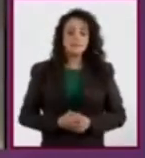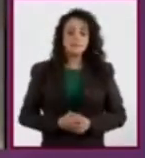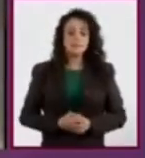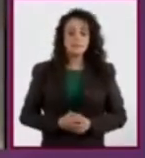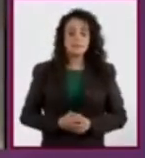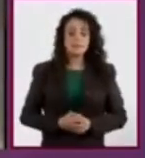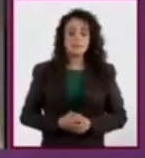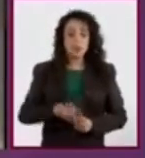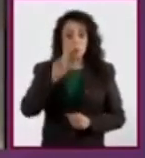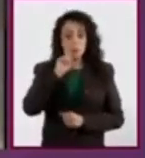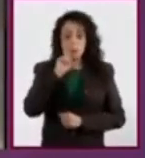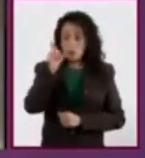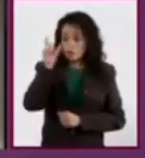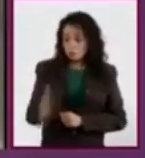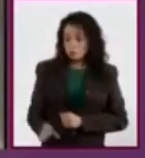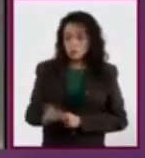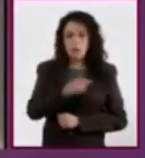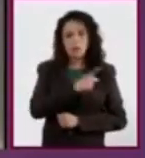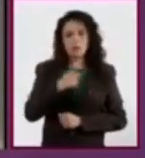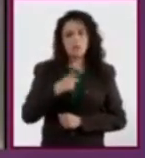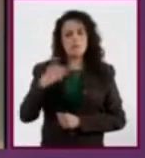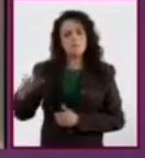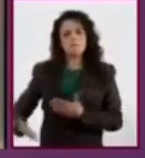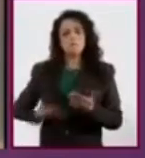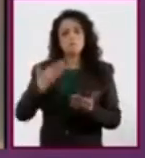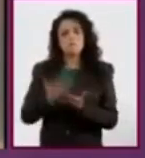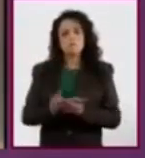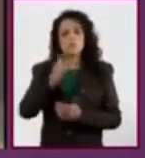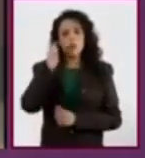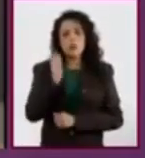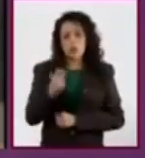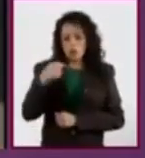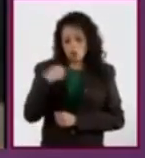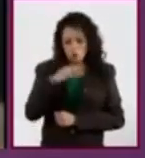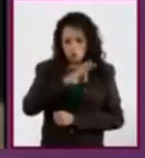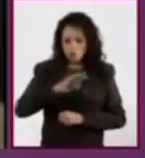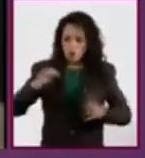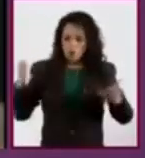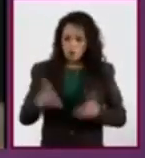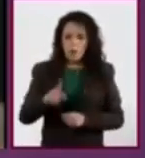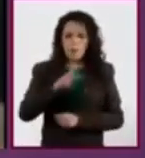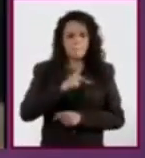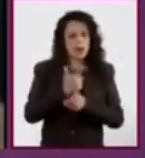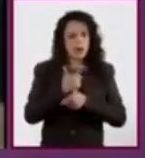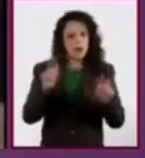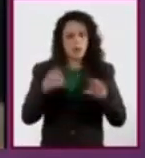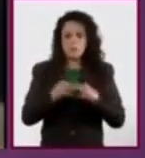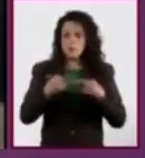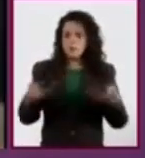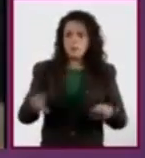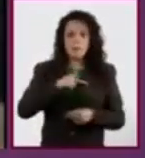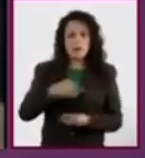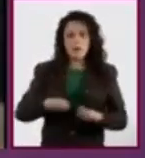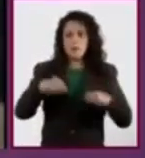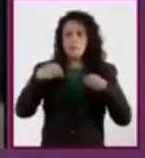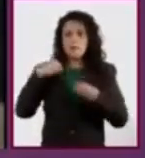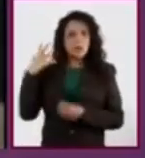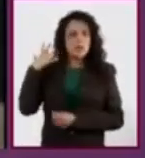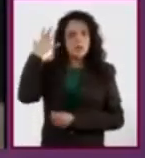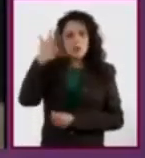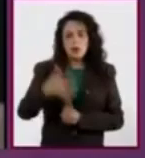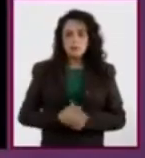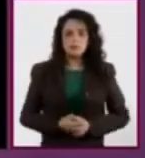las mujeres deben proponerse como sujetos de su propia historia, como protagonistas y agentes